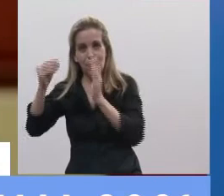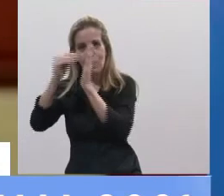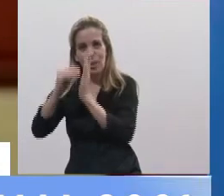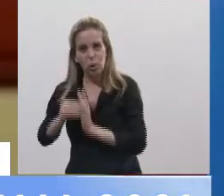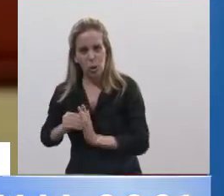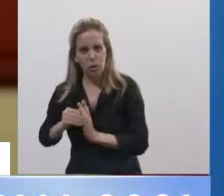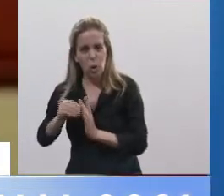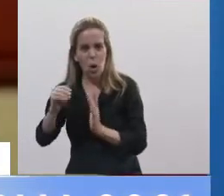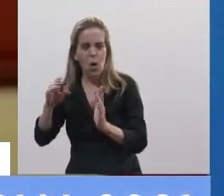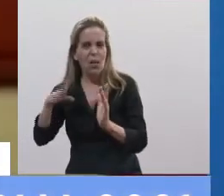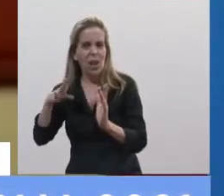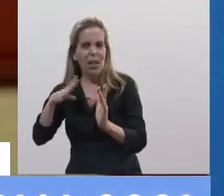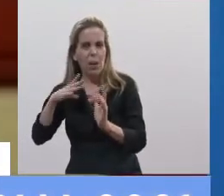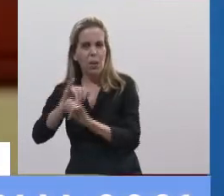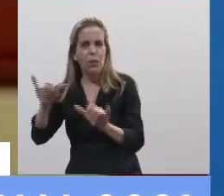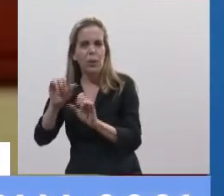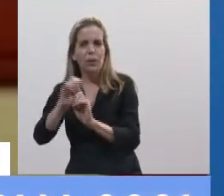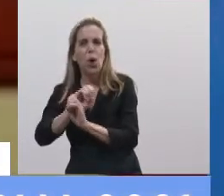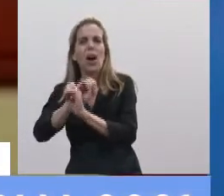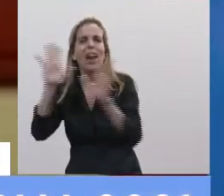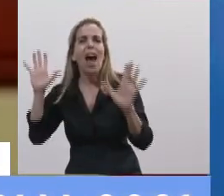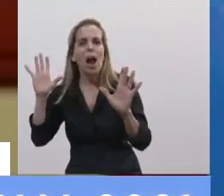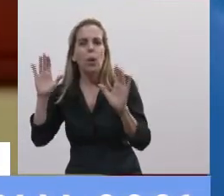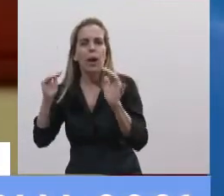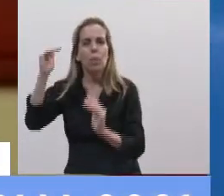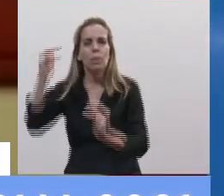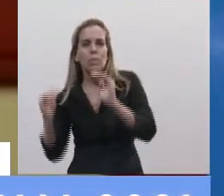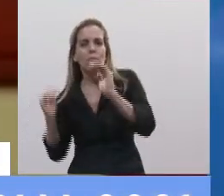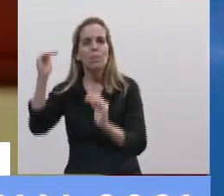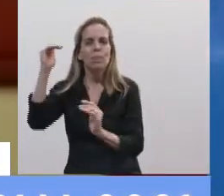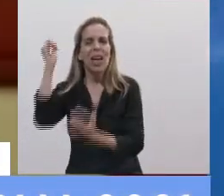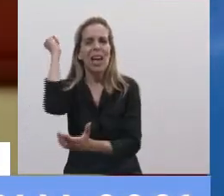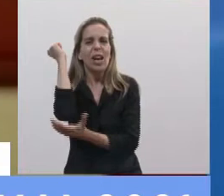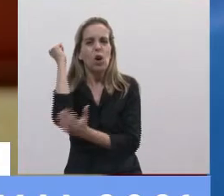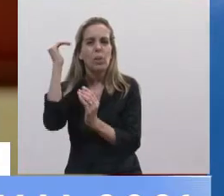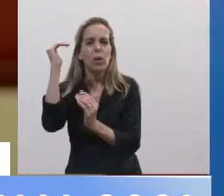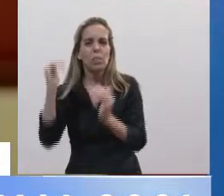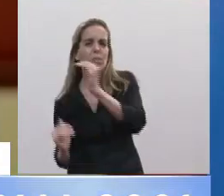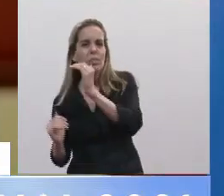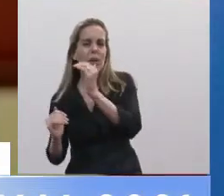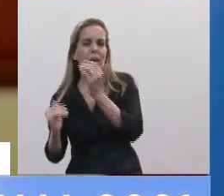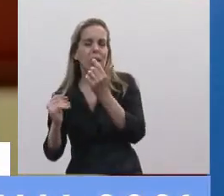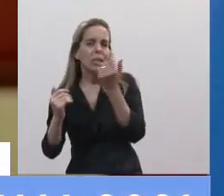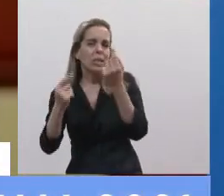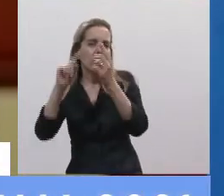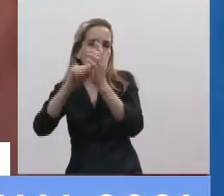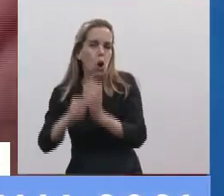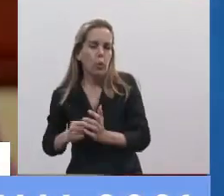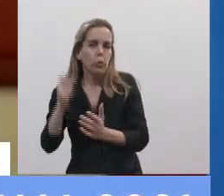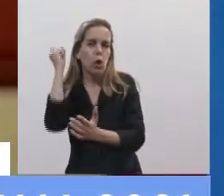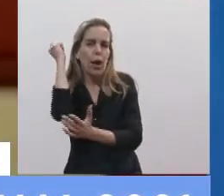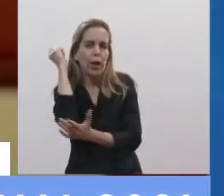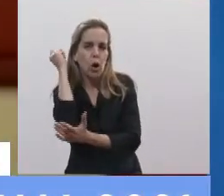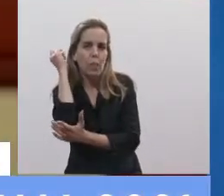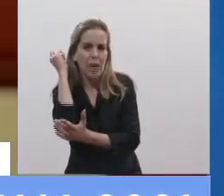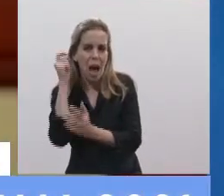referencia que había un descalabro económico y más que nada que había un desequilibrio en todas las variables de la economía,